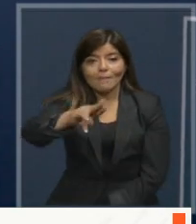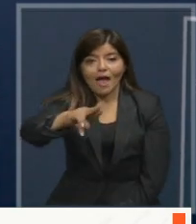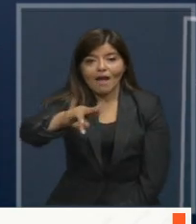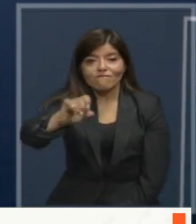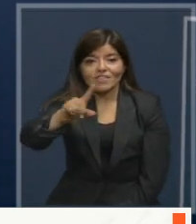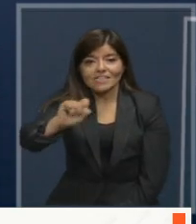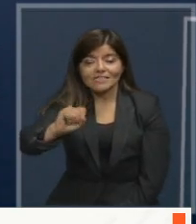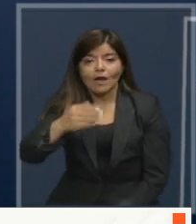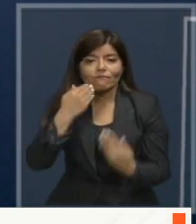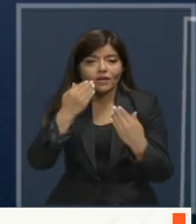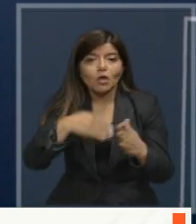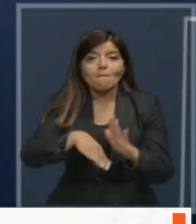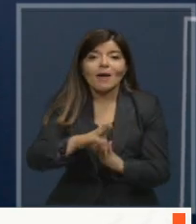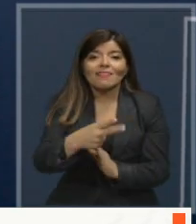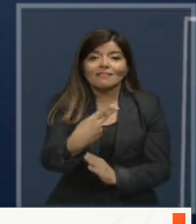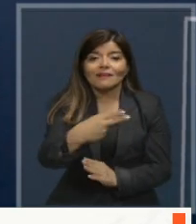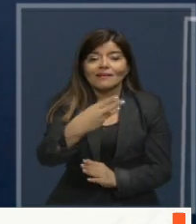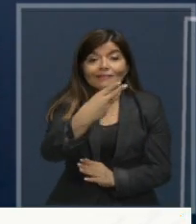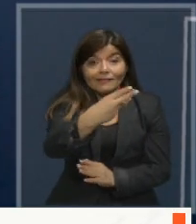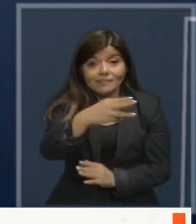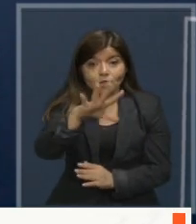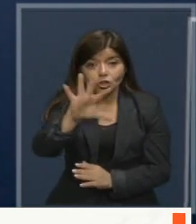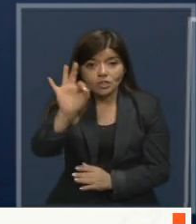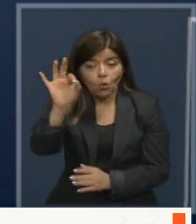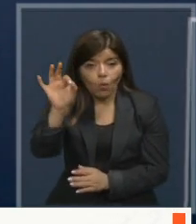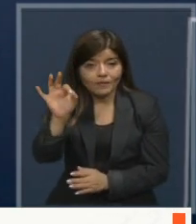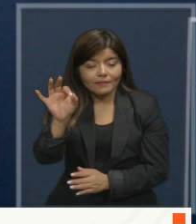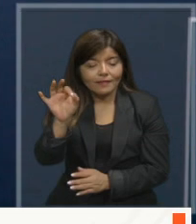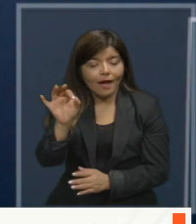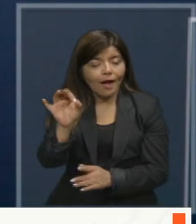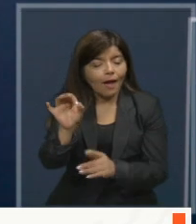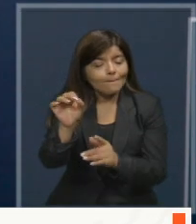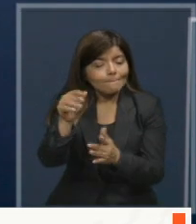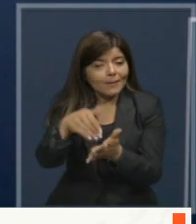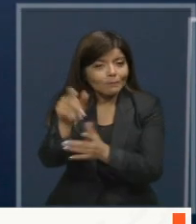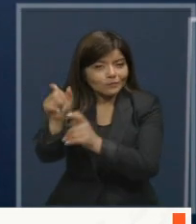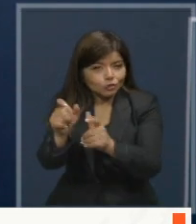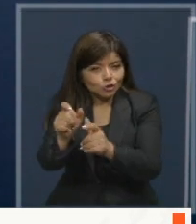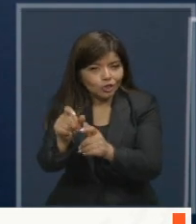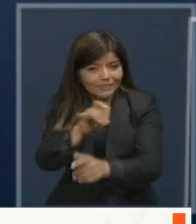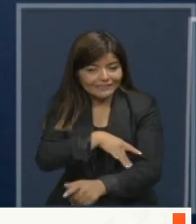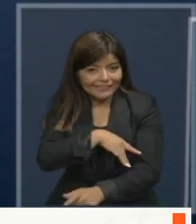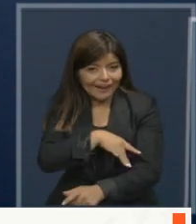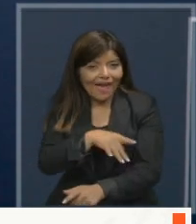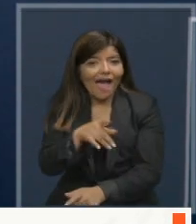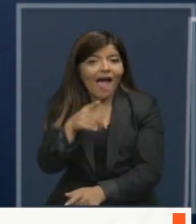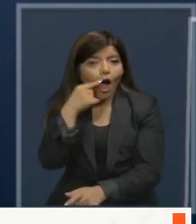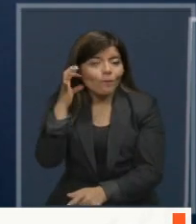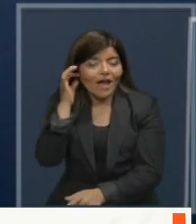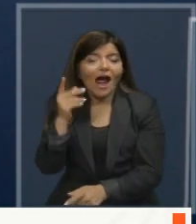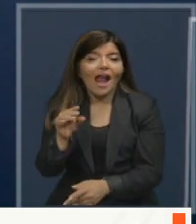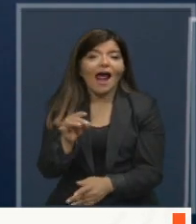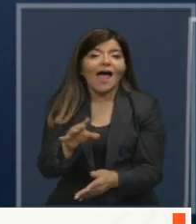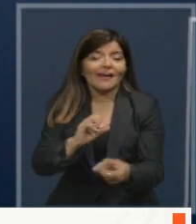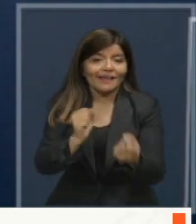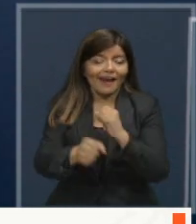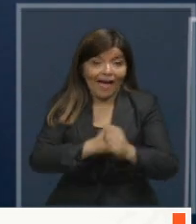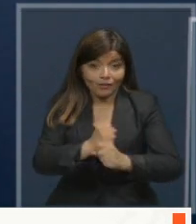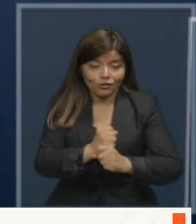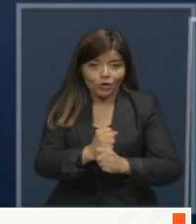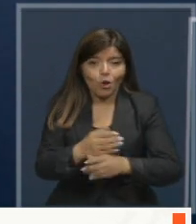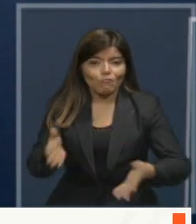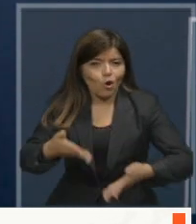de 350.000 chilenos y chilenas al año. Y reiteramos nuestro compromiso con la colaboración mutua en promover